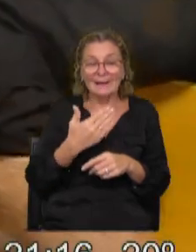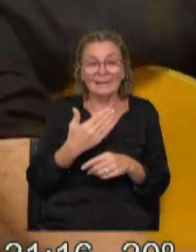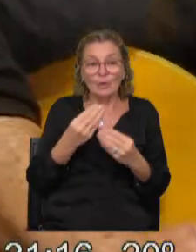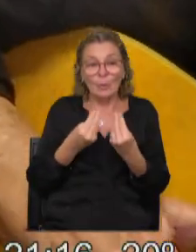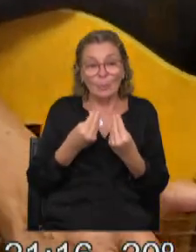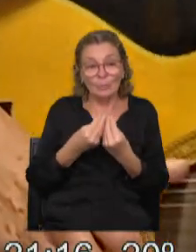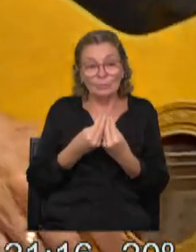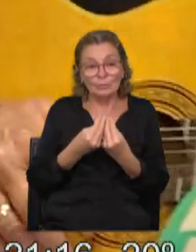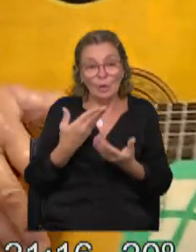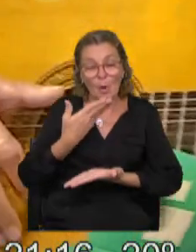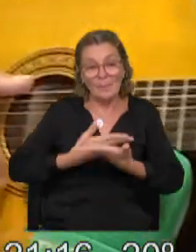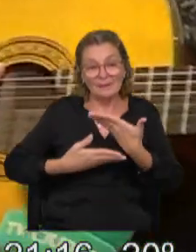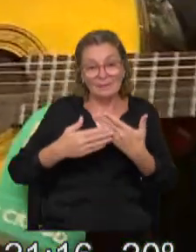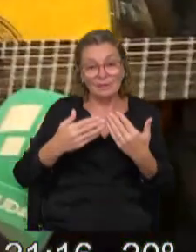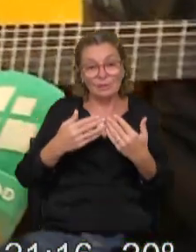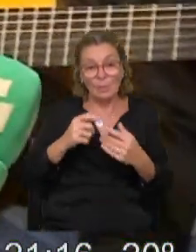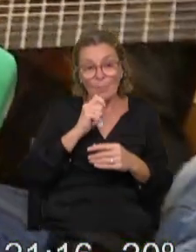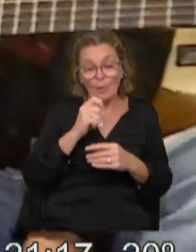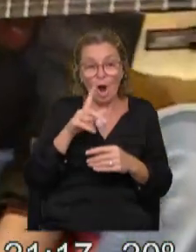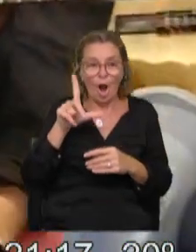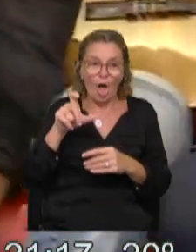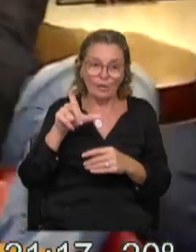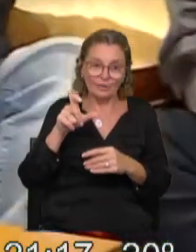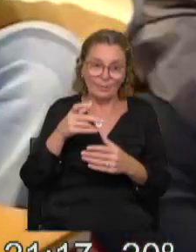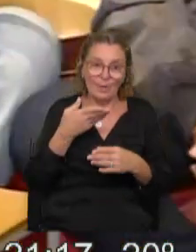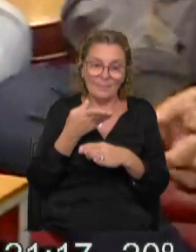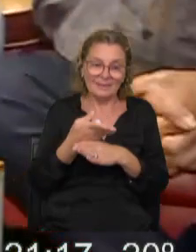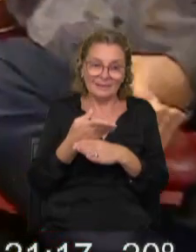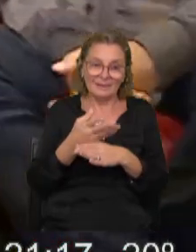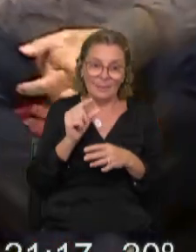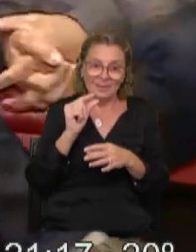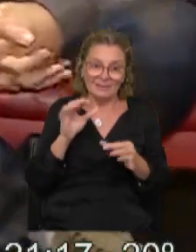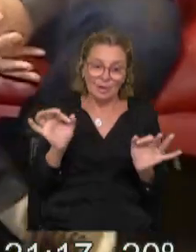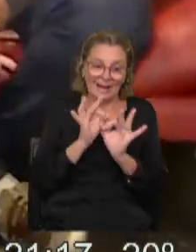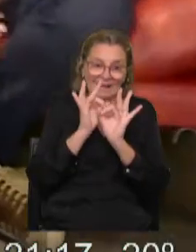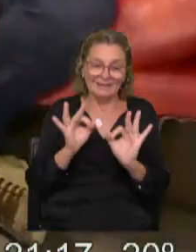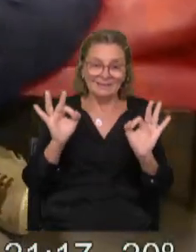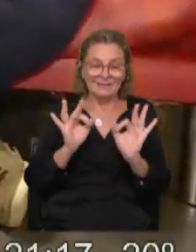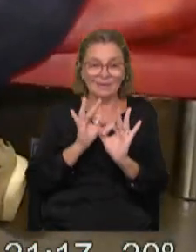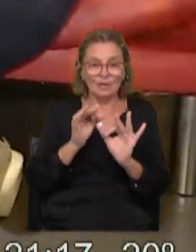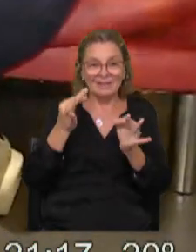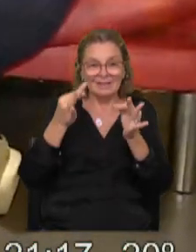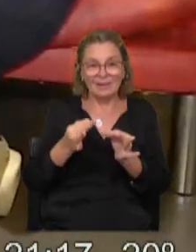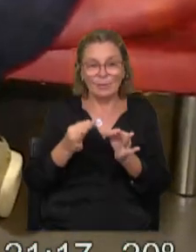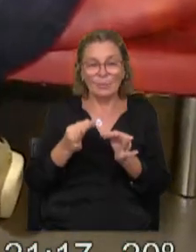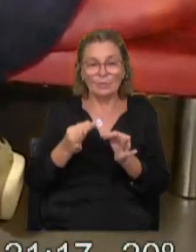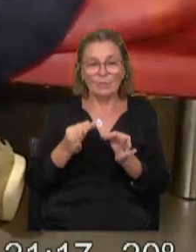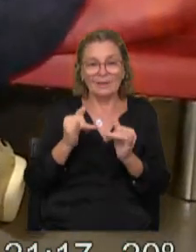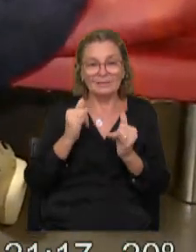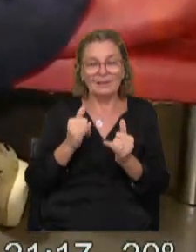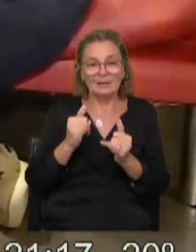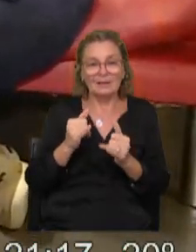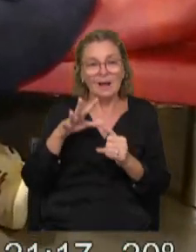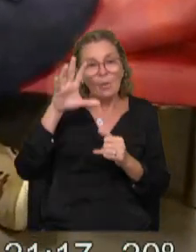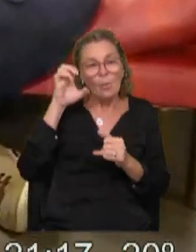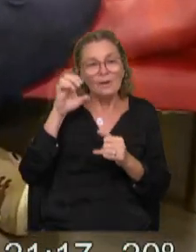montón haber compartido el móvil. Obviamente que les vamos a regalar un pedacito de una de las que seguramente va a estar en el repertorio. Claro. Les